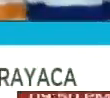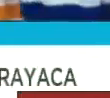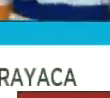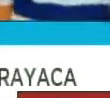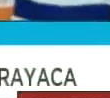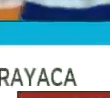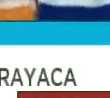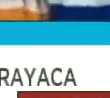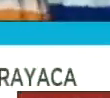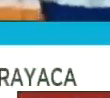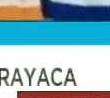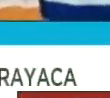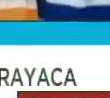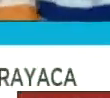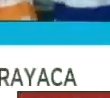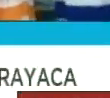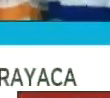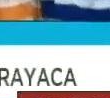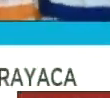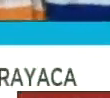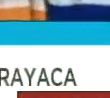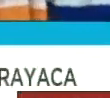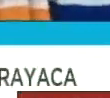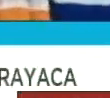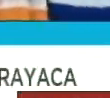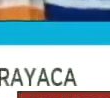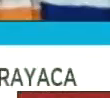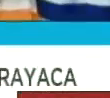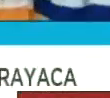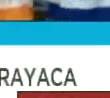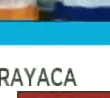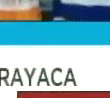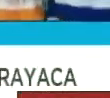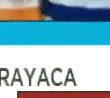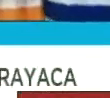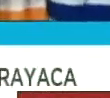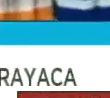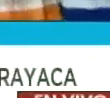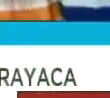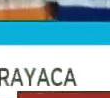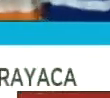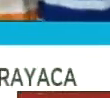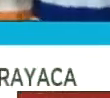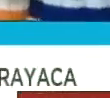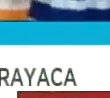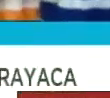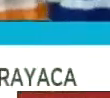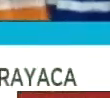Venezuela se baila suave en el Callao.